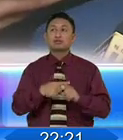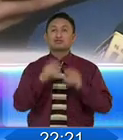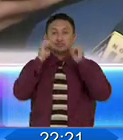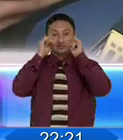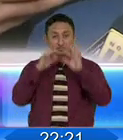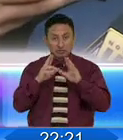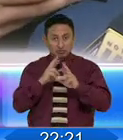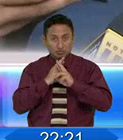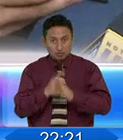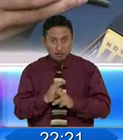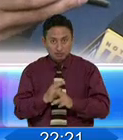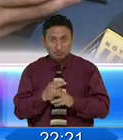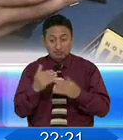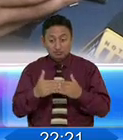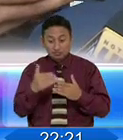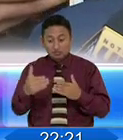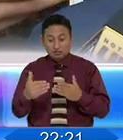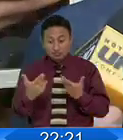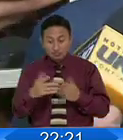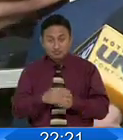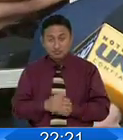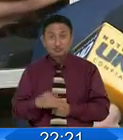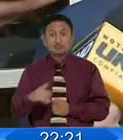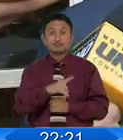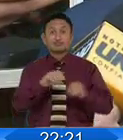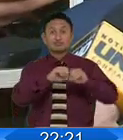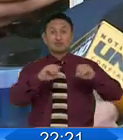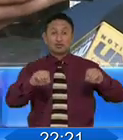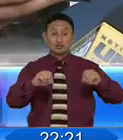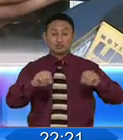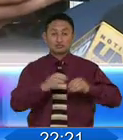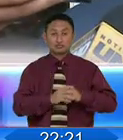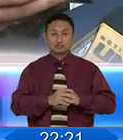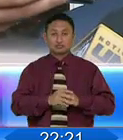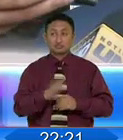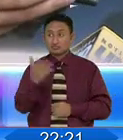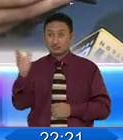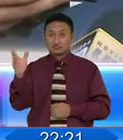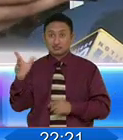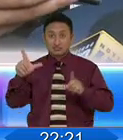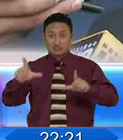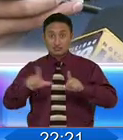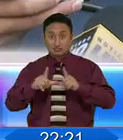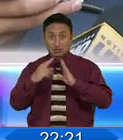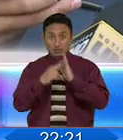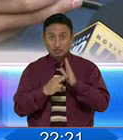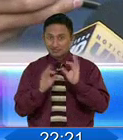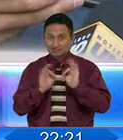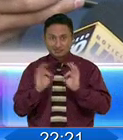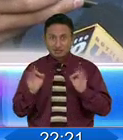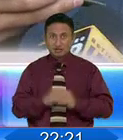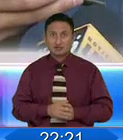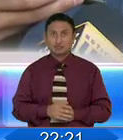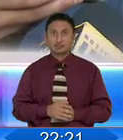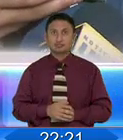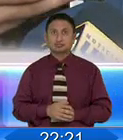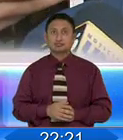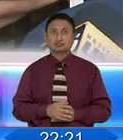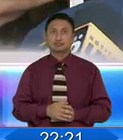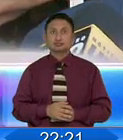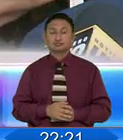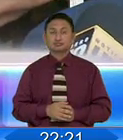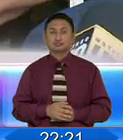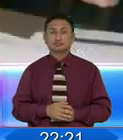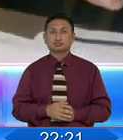a partir del cual nos confirmaron que estos títulos en efecto no habían sido registrados en unicidad de la habana de